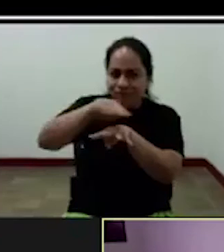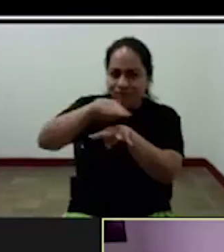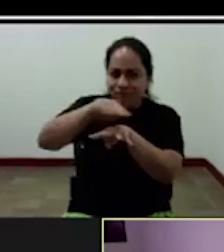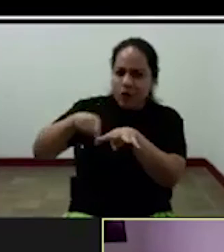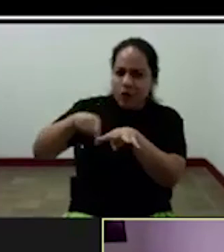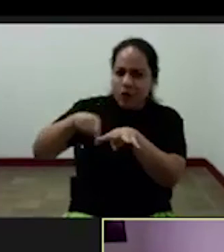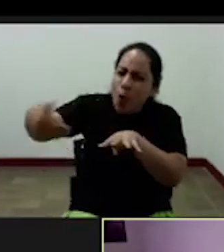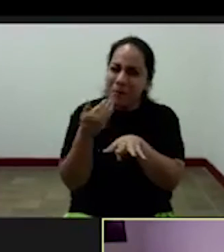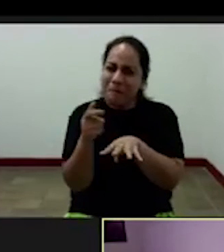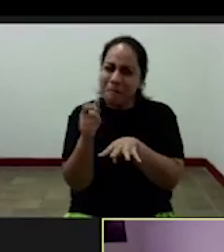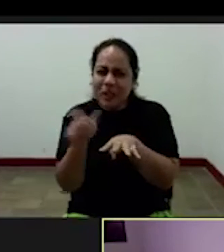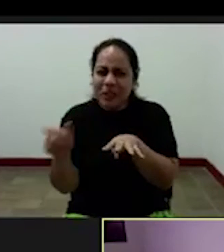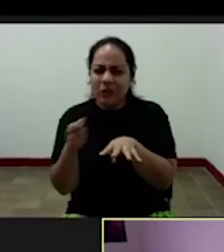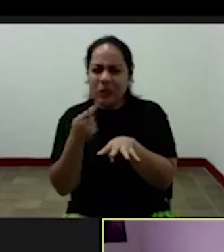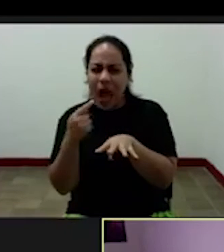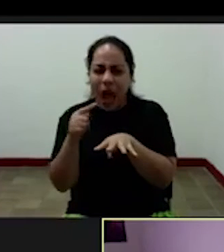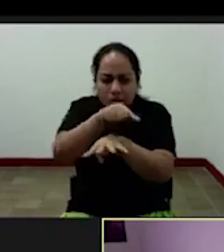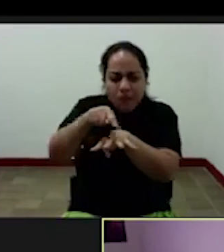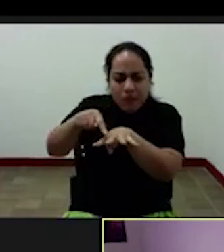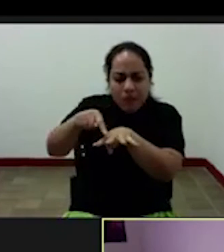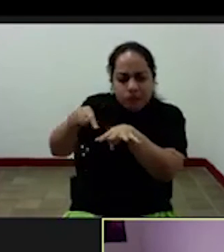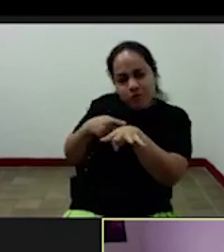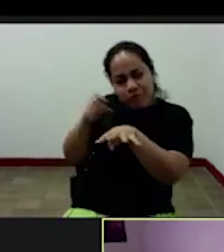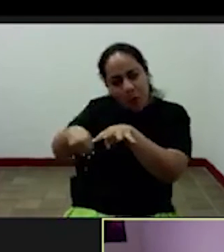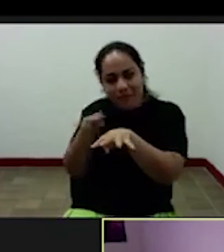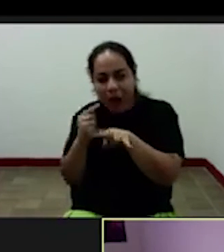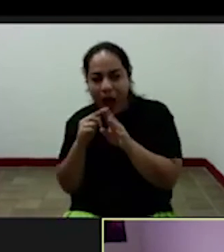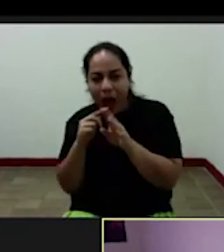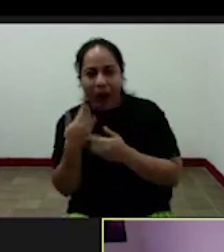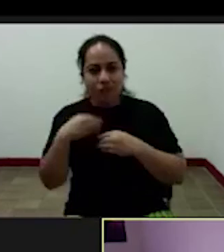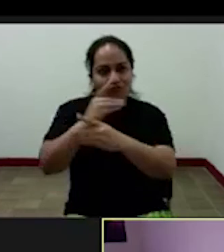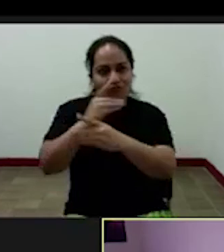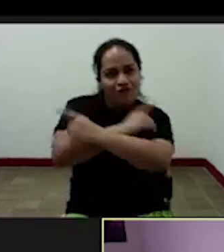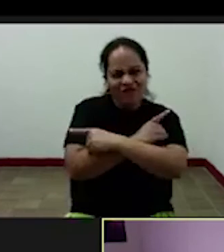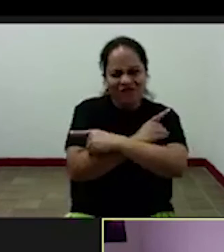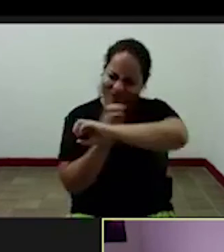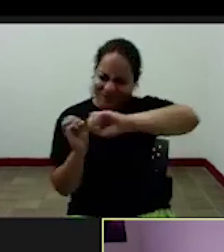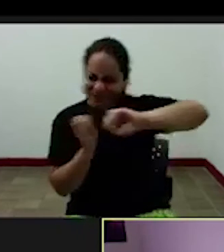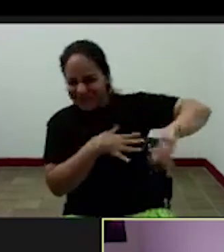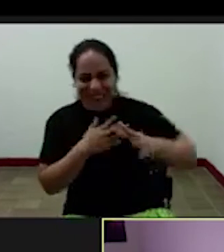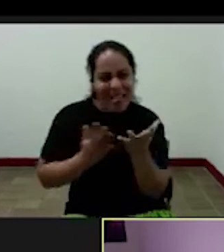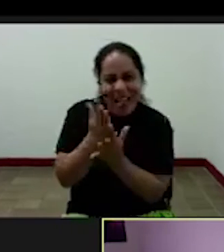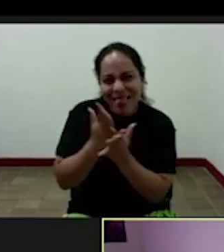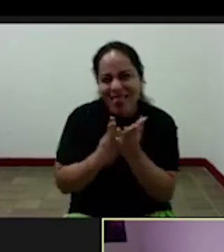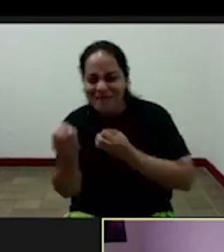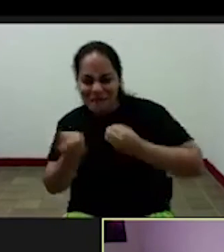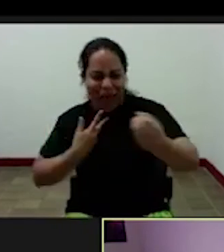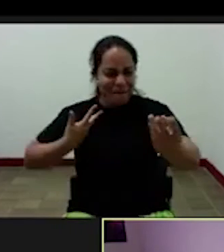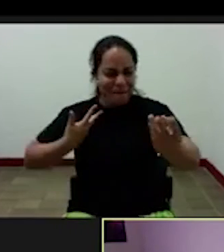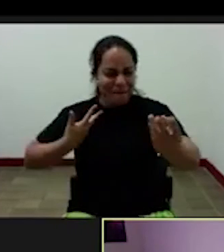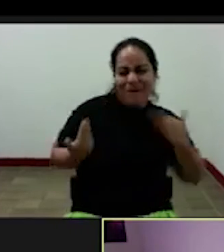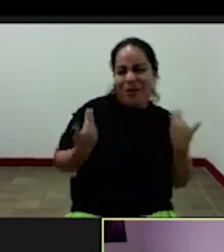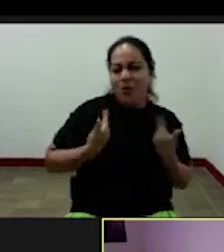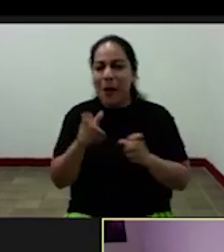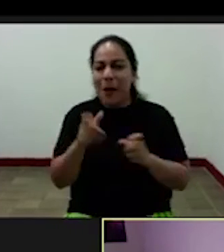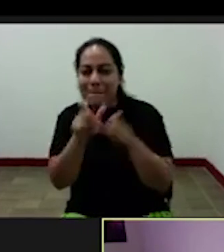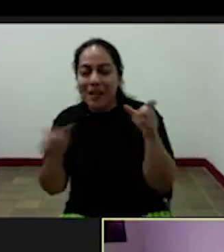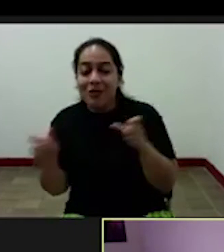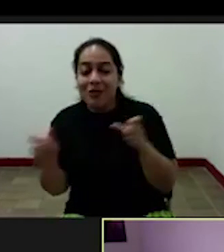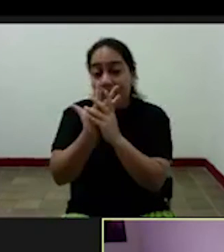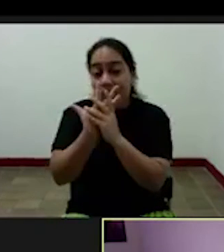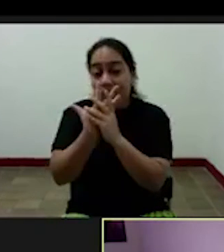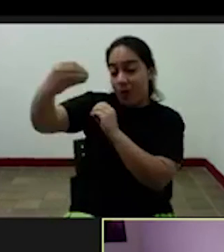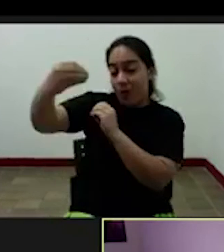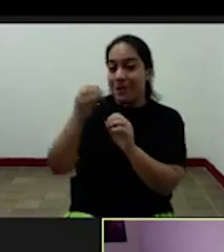que se vuelvan indisciplinados y se dejen contaminar? Aquellos que están por fuera ya de